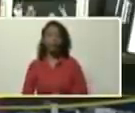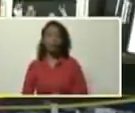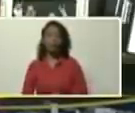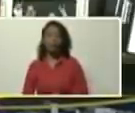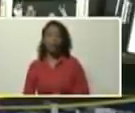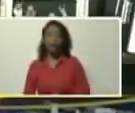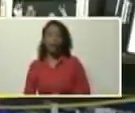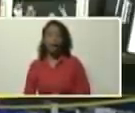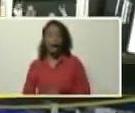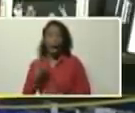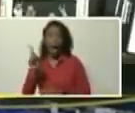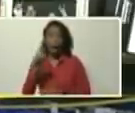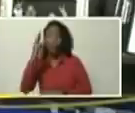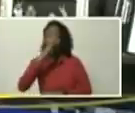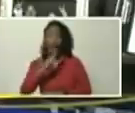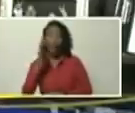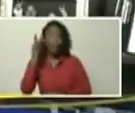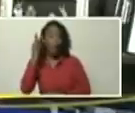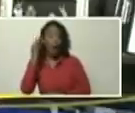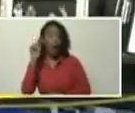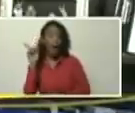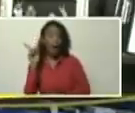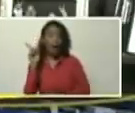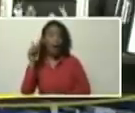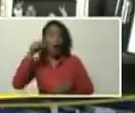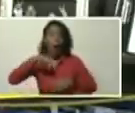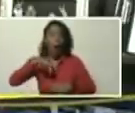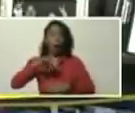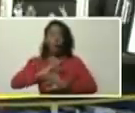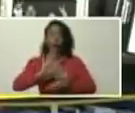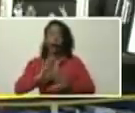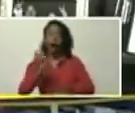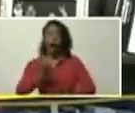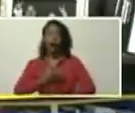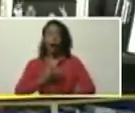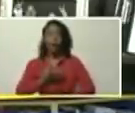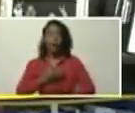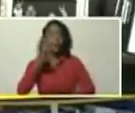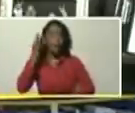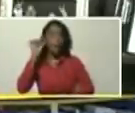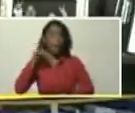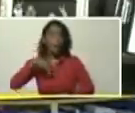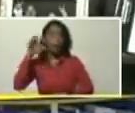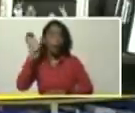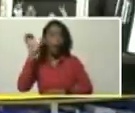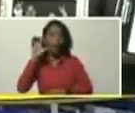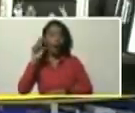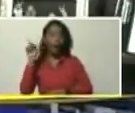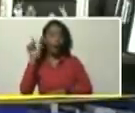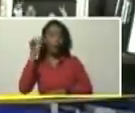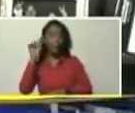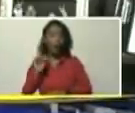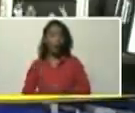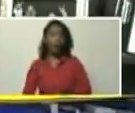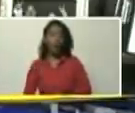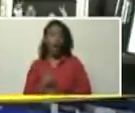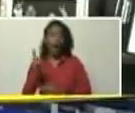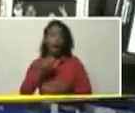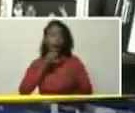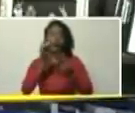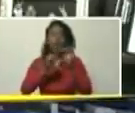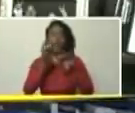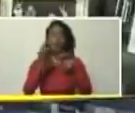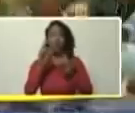Ahí está esa barinesa, hoy alcaldesa de Caracas, Carmen Teresa. Todo lo que converso me sale en